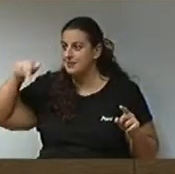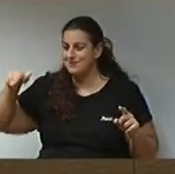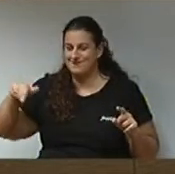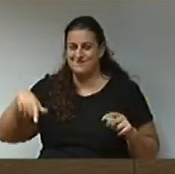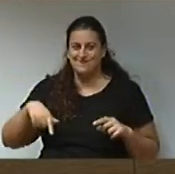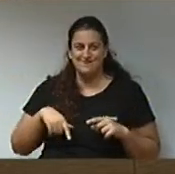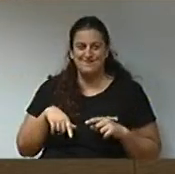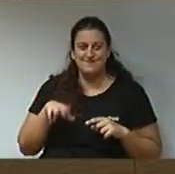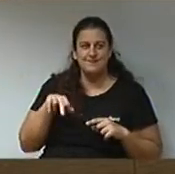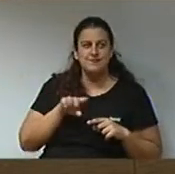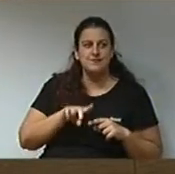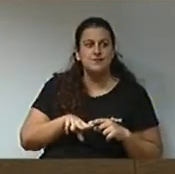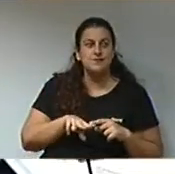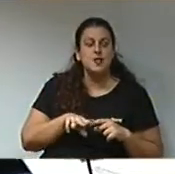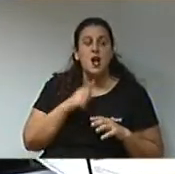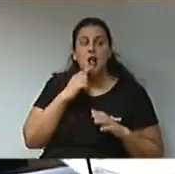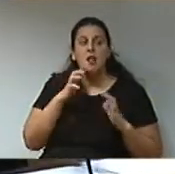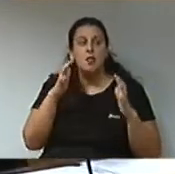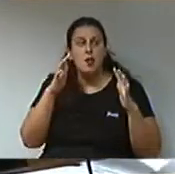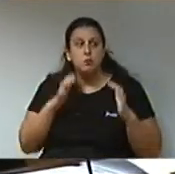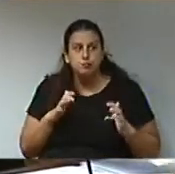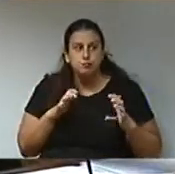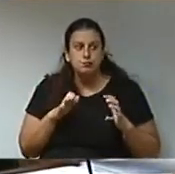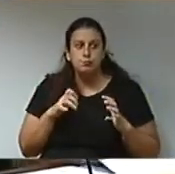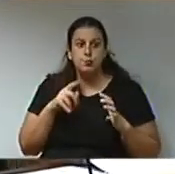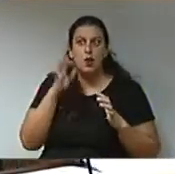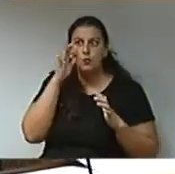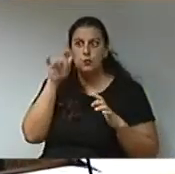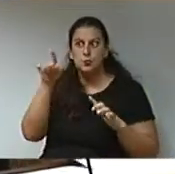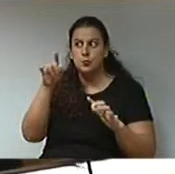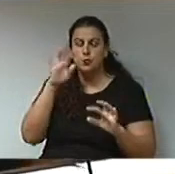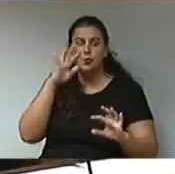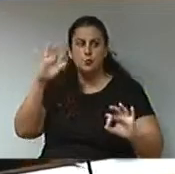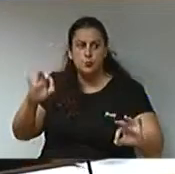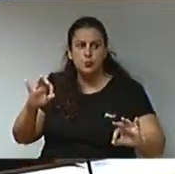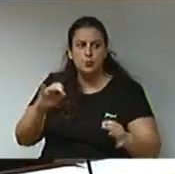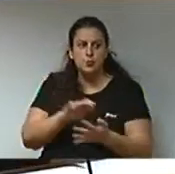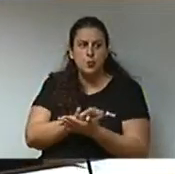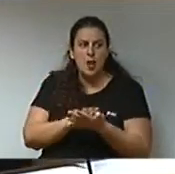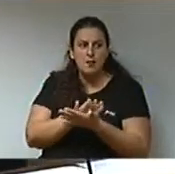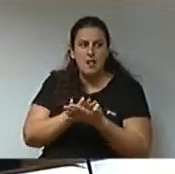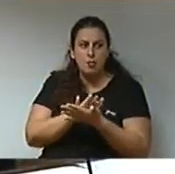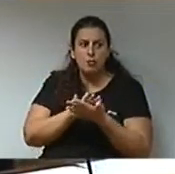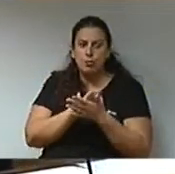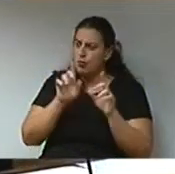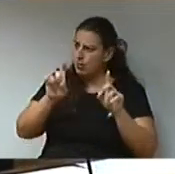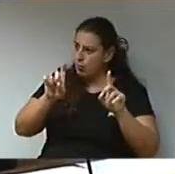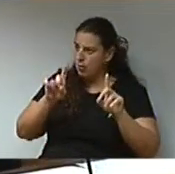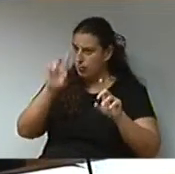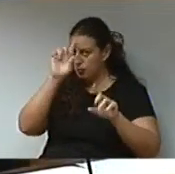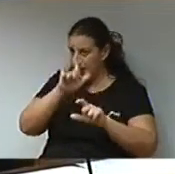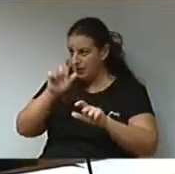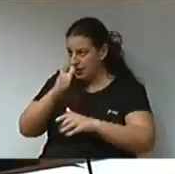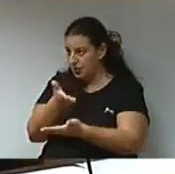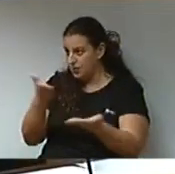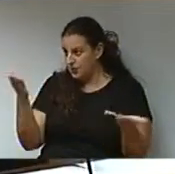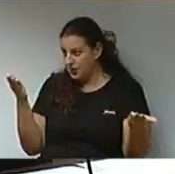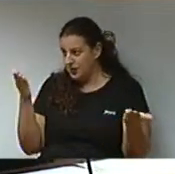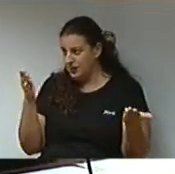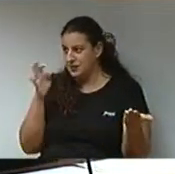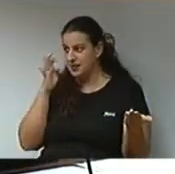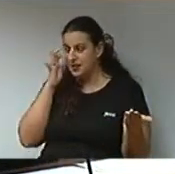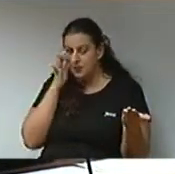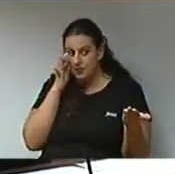veces y ahora dice que los va a bajar? ¿Qué credibilidad tiene usted hablando de educación cuando